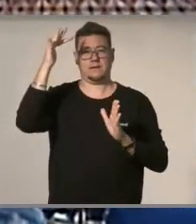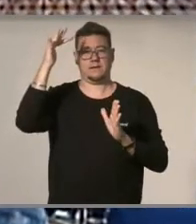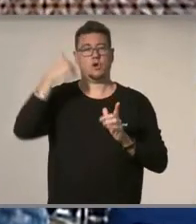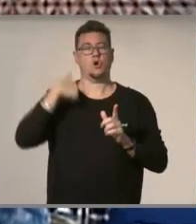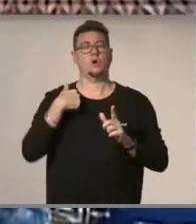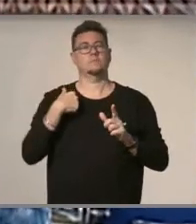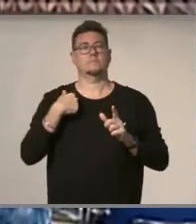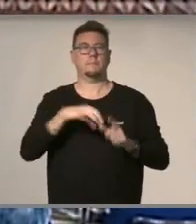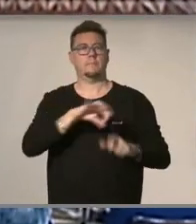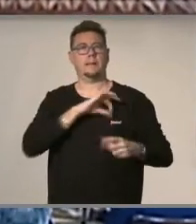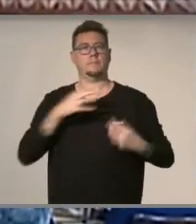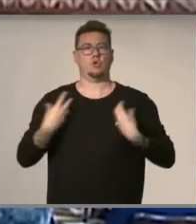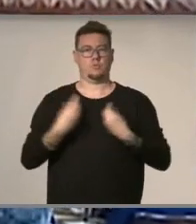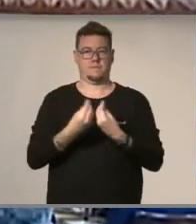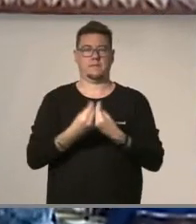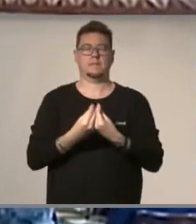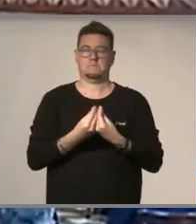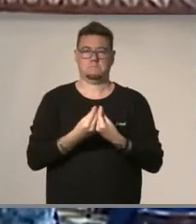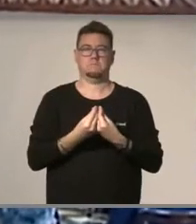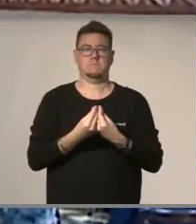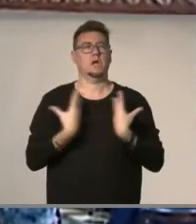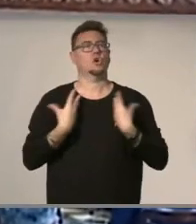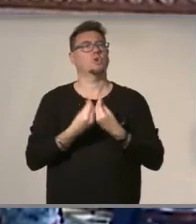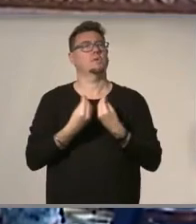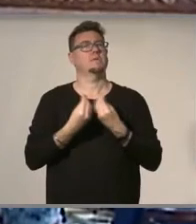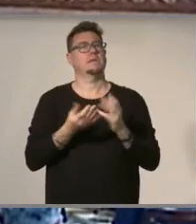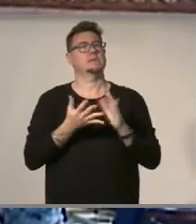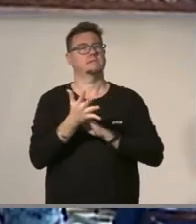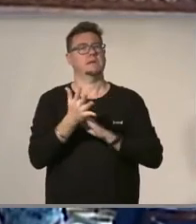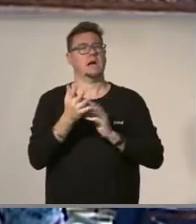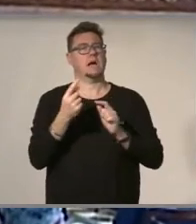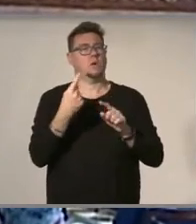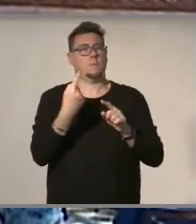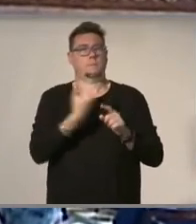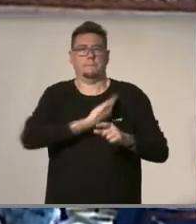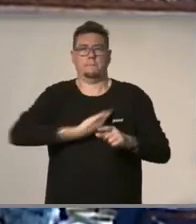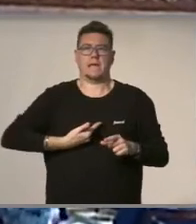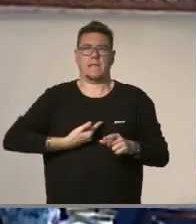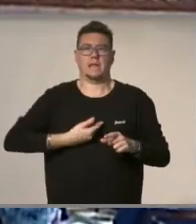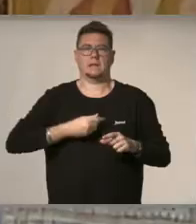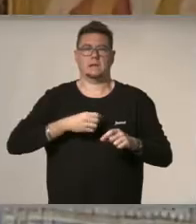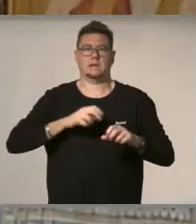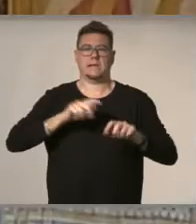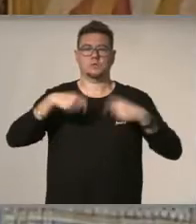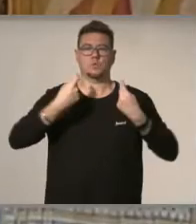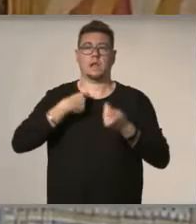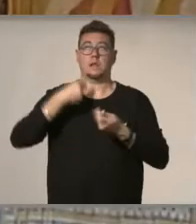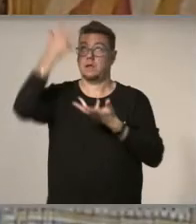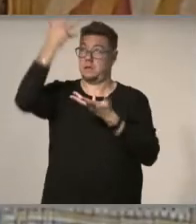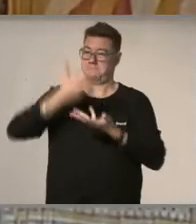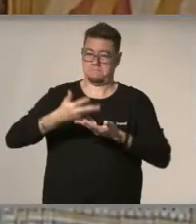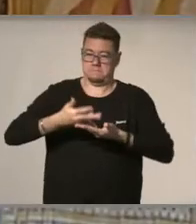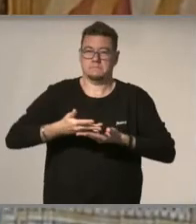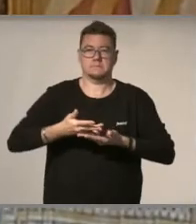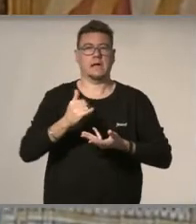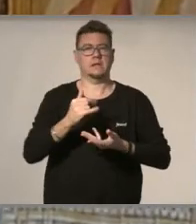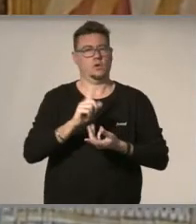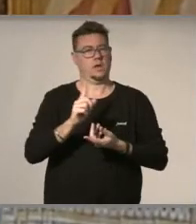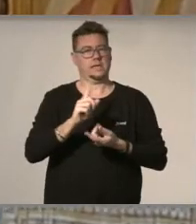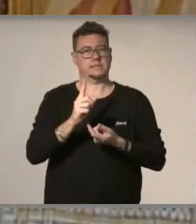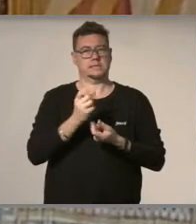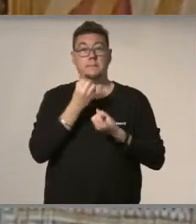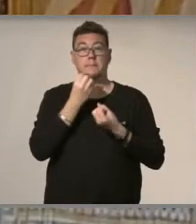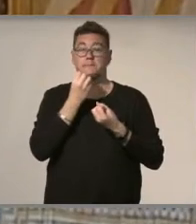Premio Convivencia. La convivencia no es un bien natural que cae del cielo. La convivencia es un bien social